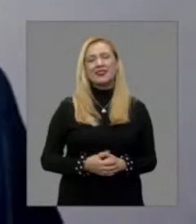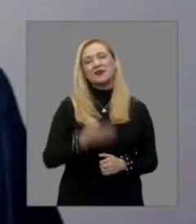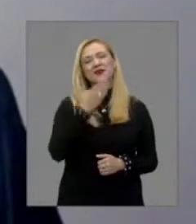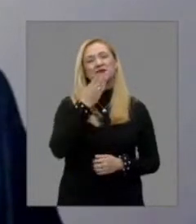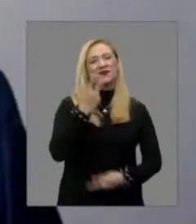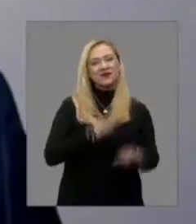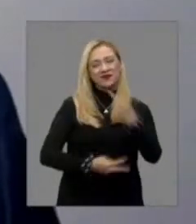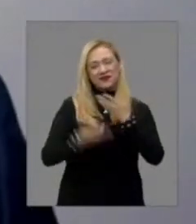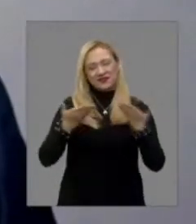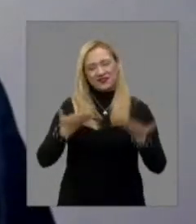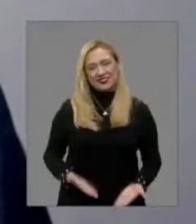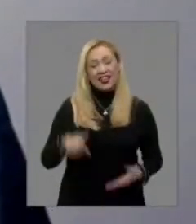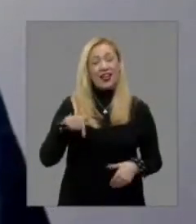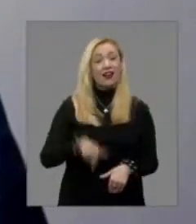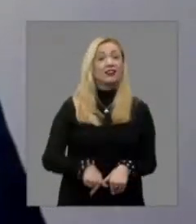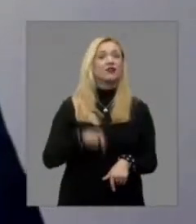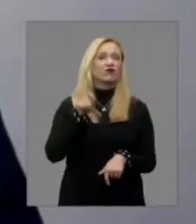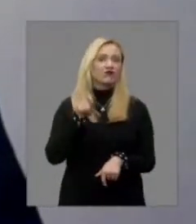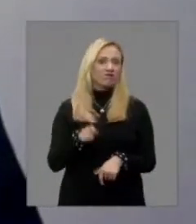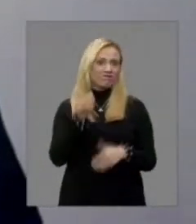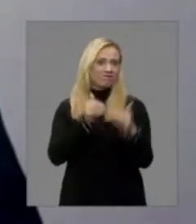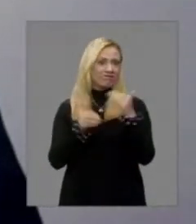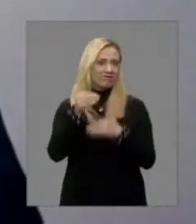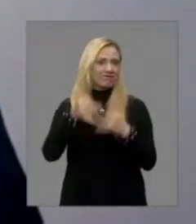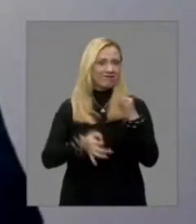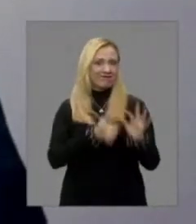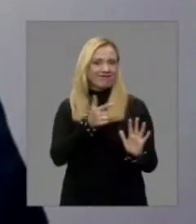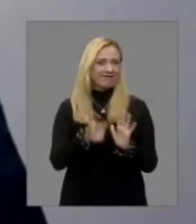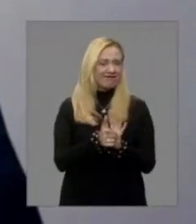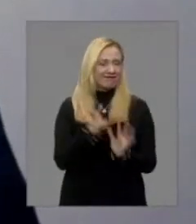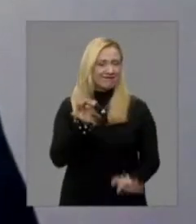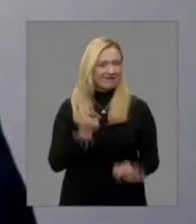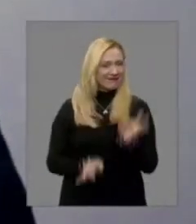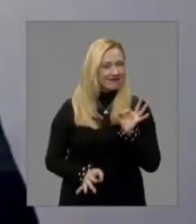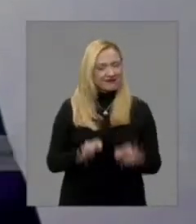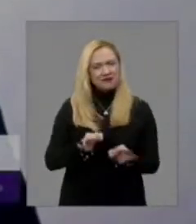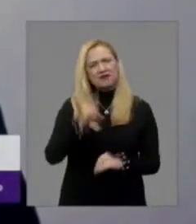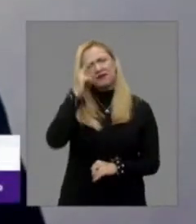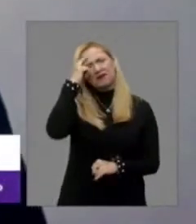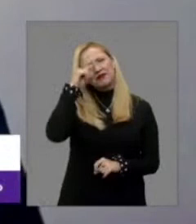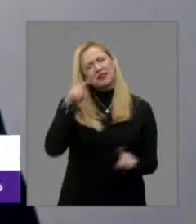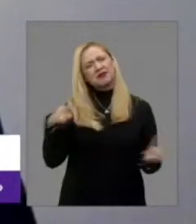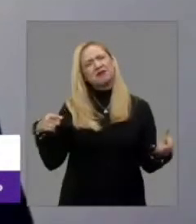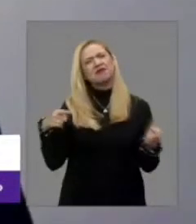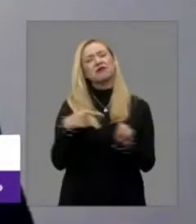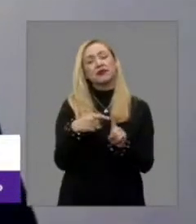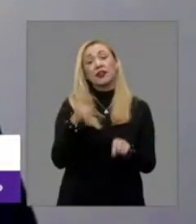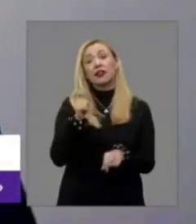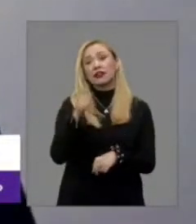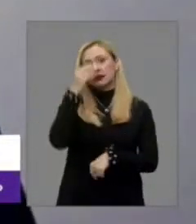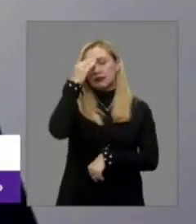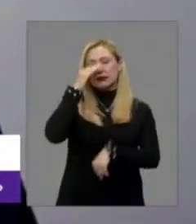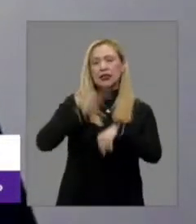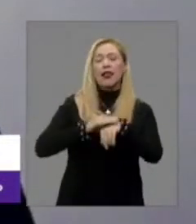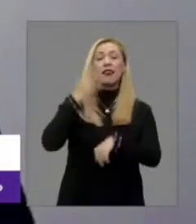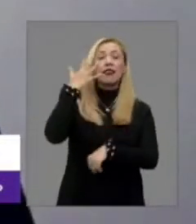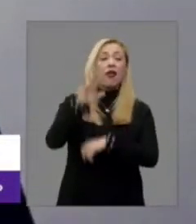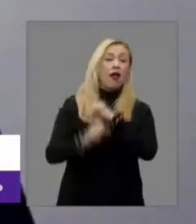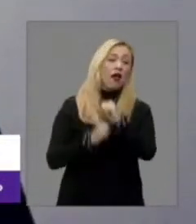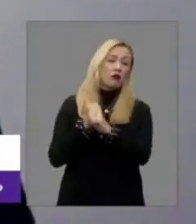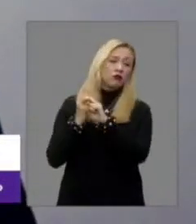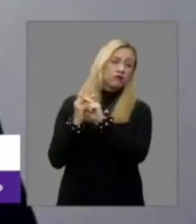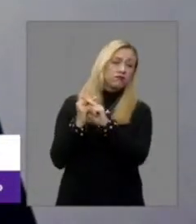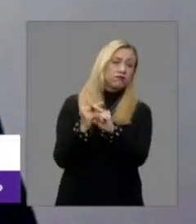damos la bienvenida a esta transmisión de la Suprema Corte de Justicia de la Nación con motivo de la conmemoración de los 10 años